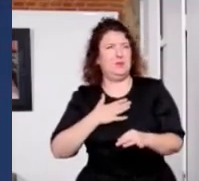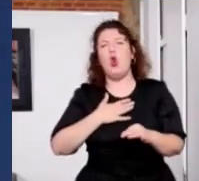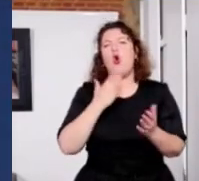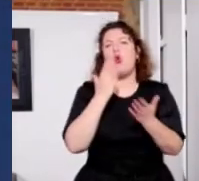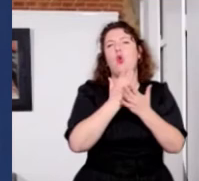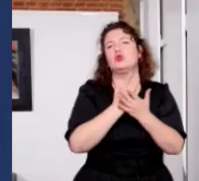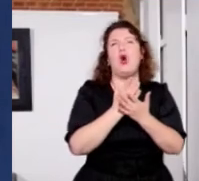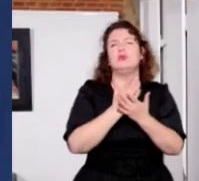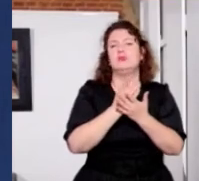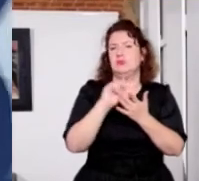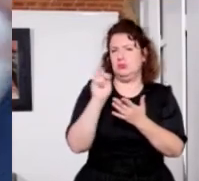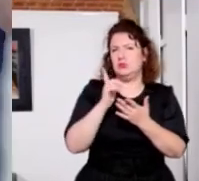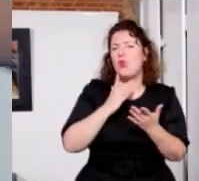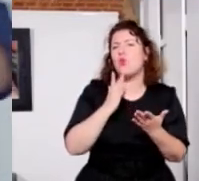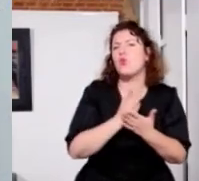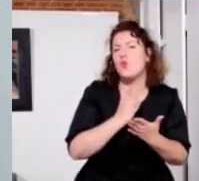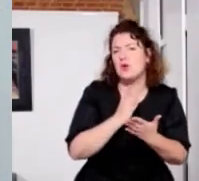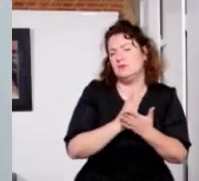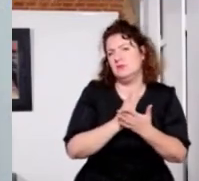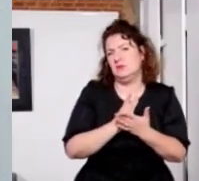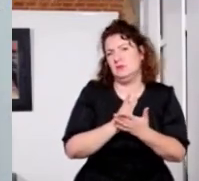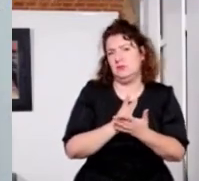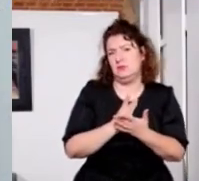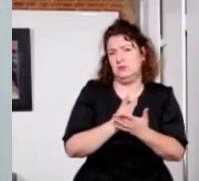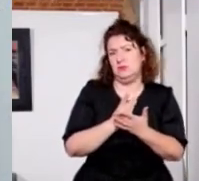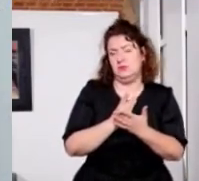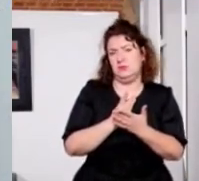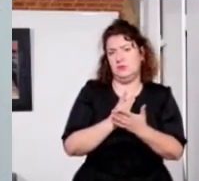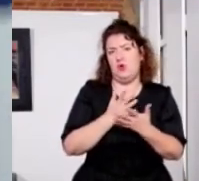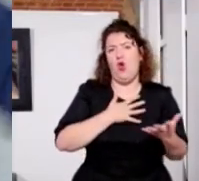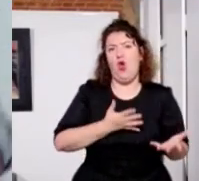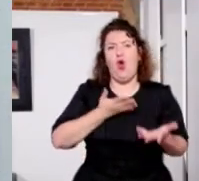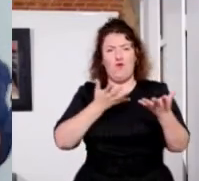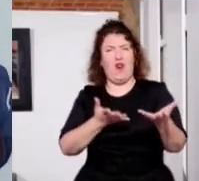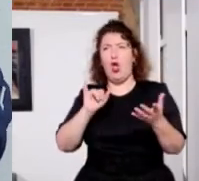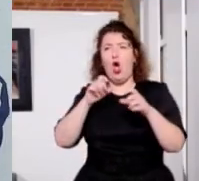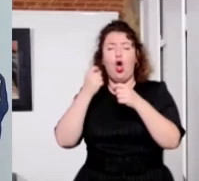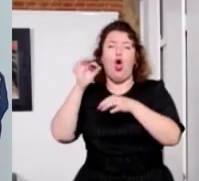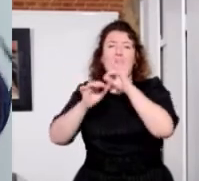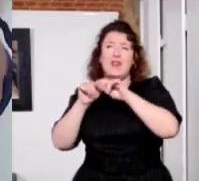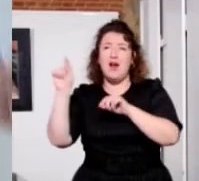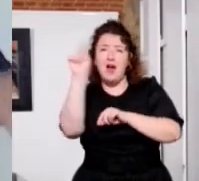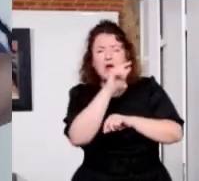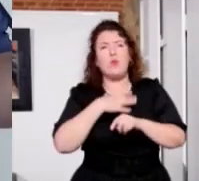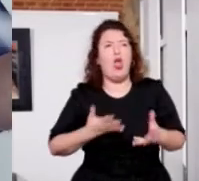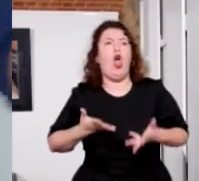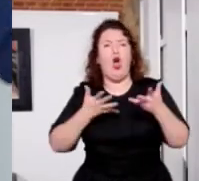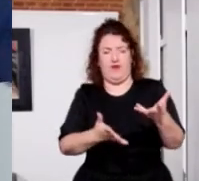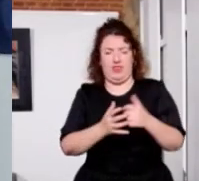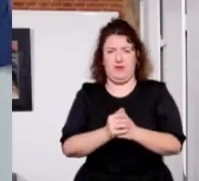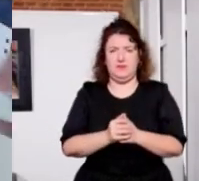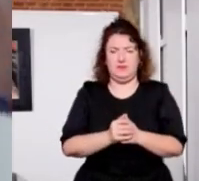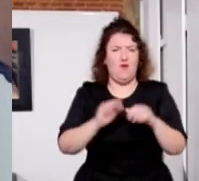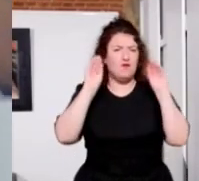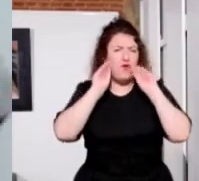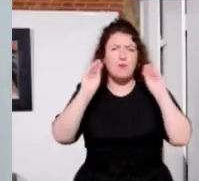una organización, no. Un curso que cursos que se ofrezcan desde muchas organizaciones. ¿Qué organizaciones ofrecen el